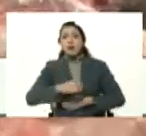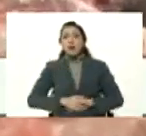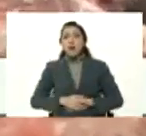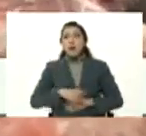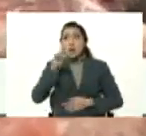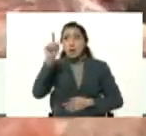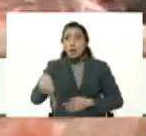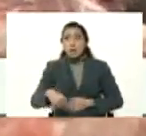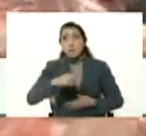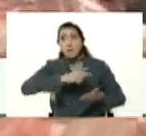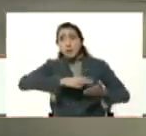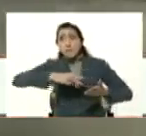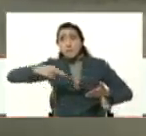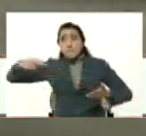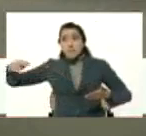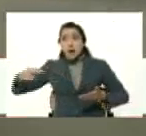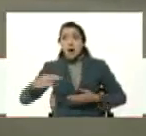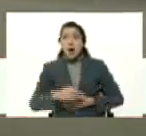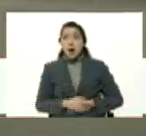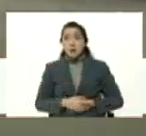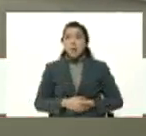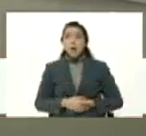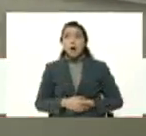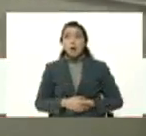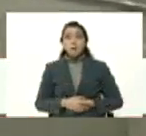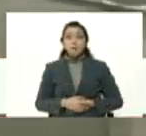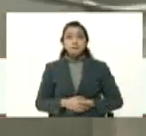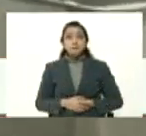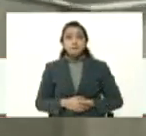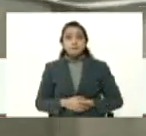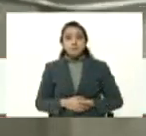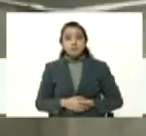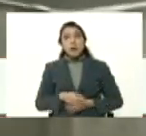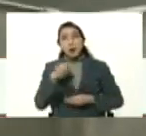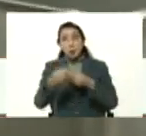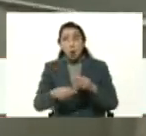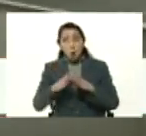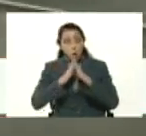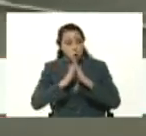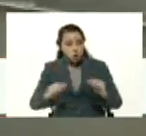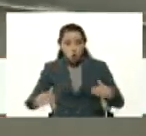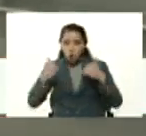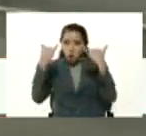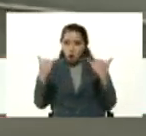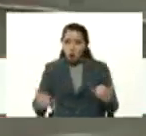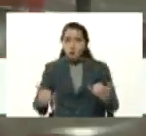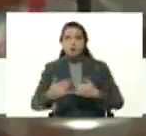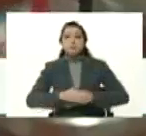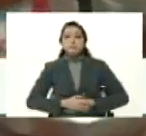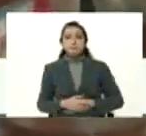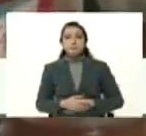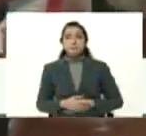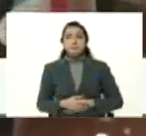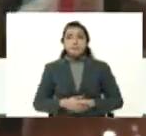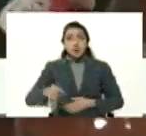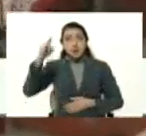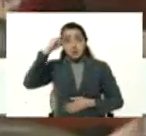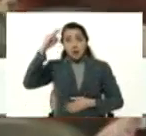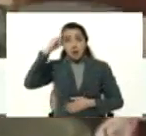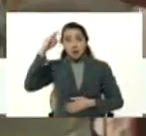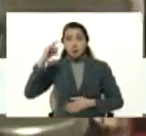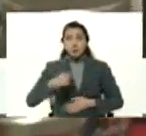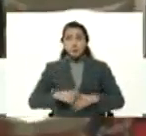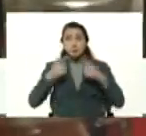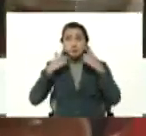pasta fresca y mini empanaditas de trigo. Eso es todo el portafolio que tenemos actualmente. Diablitos Underwood